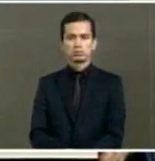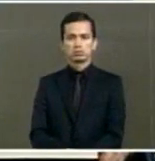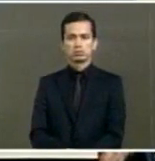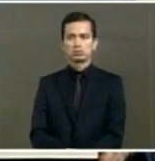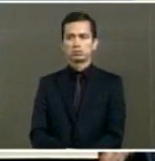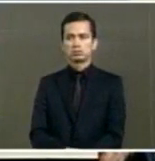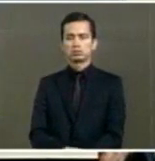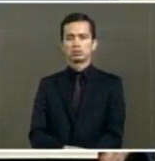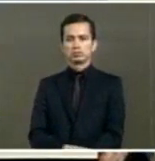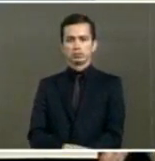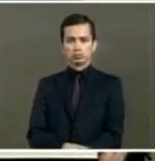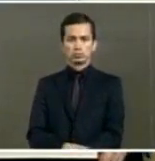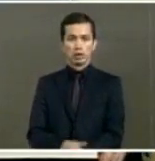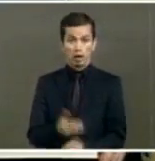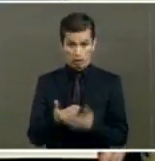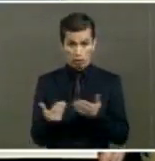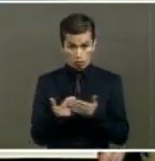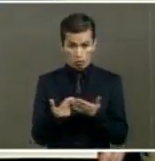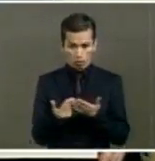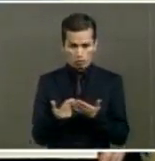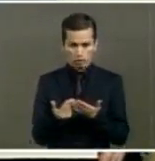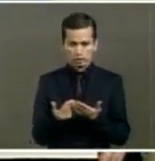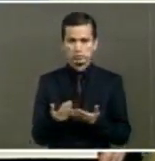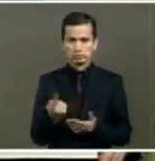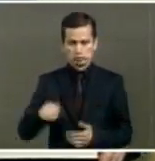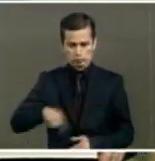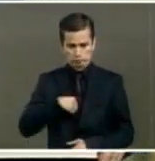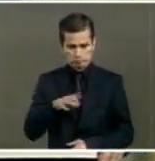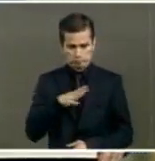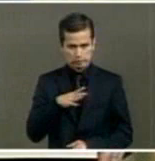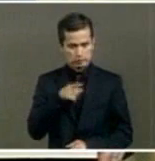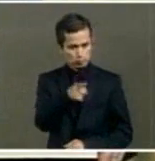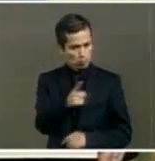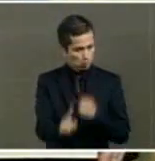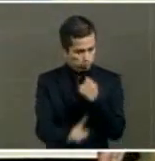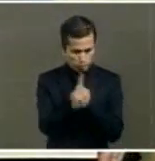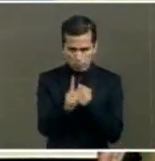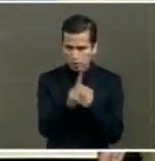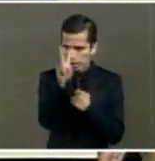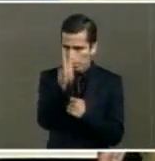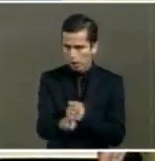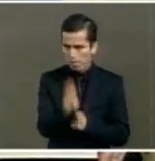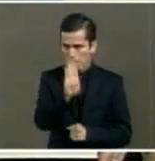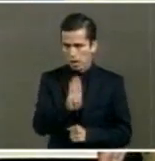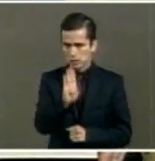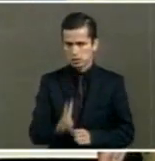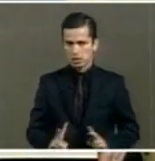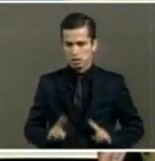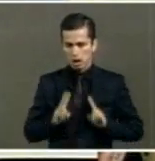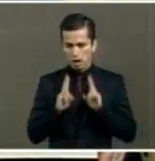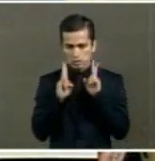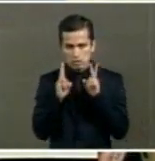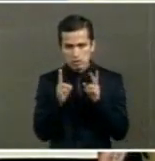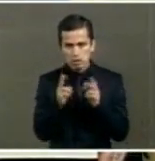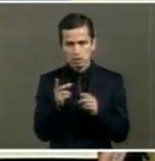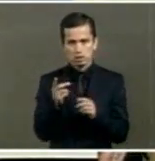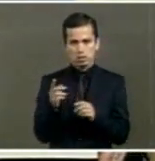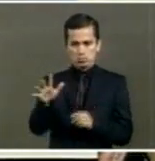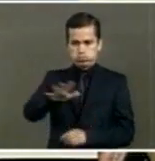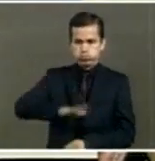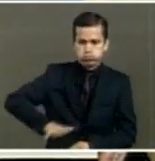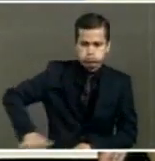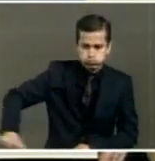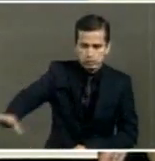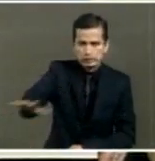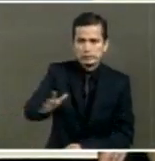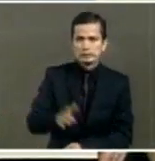Nos tocó enfrentar en nuestro tiempo a un verdadero cáncer social, el crimen organizado y además en su etapa